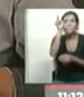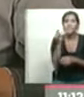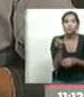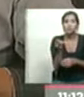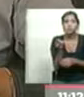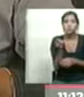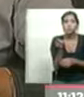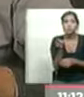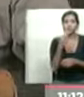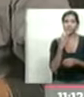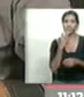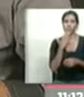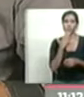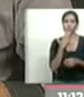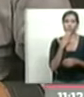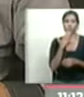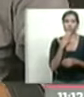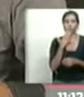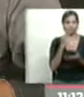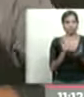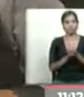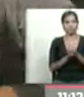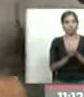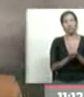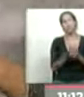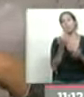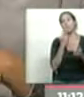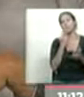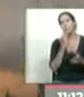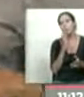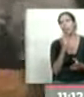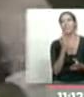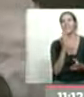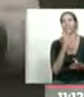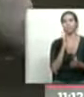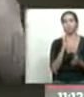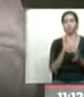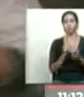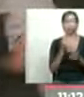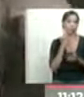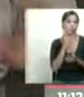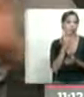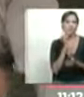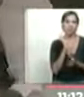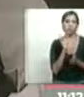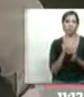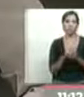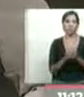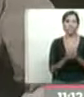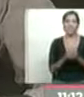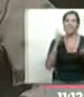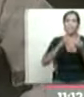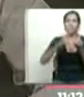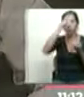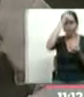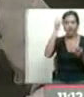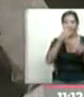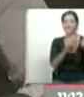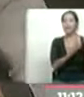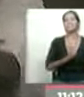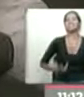ejemplo, sí, qué pena. Pongamos el ejemplo. Qué pena. Pongamos el ejemplo. Lilian Tintori llega a ser